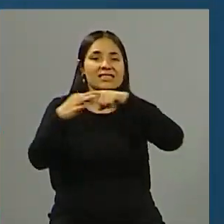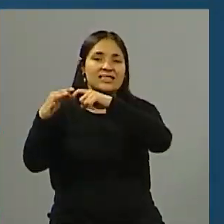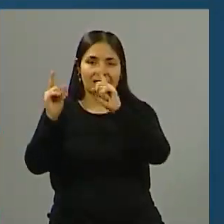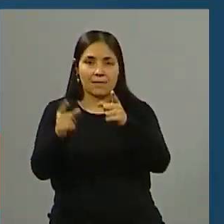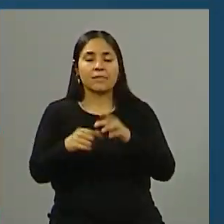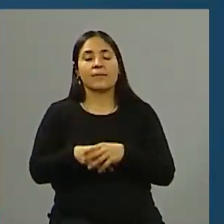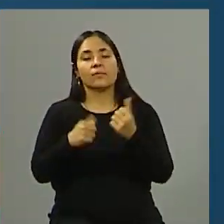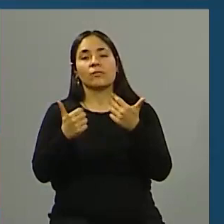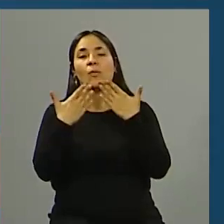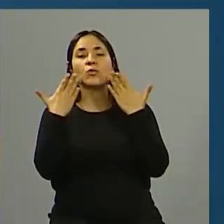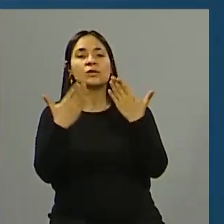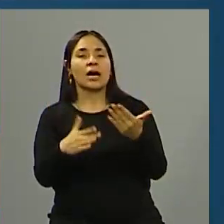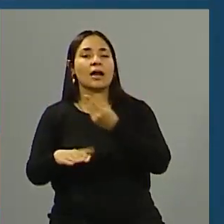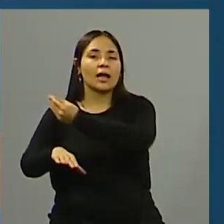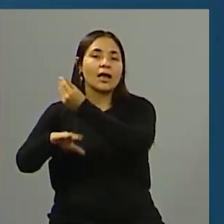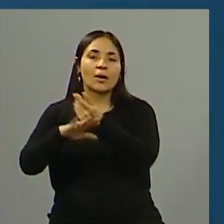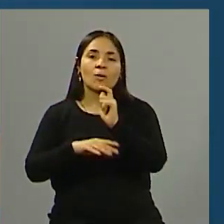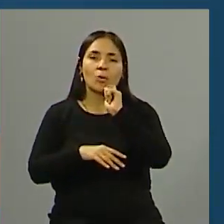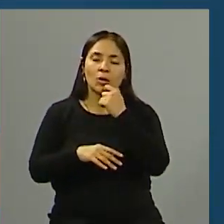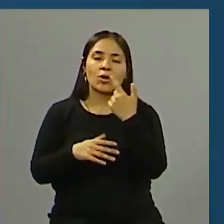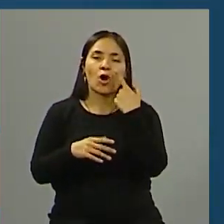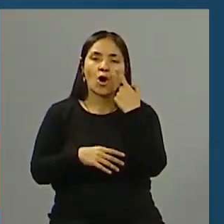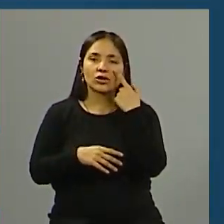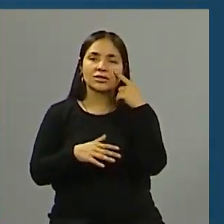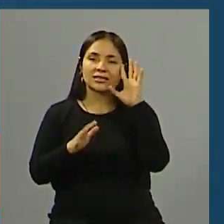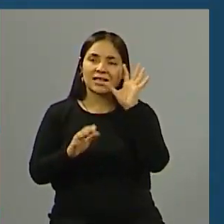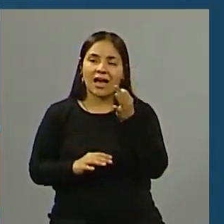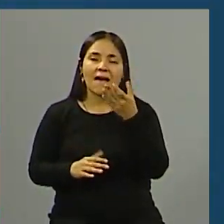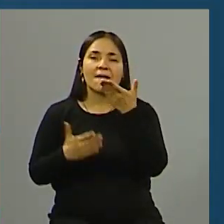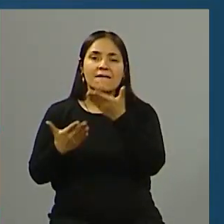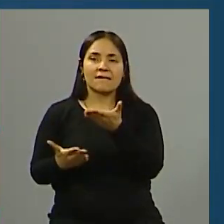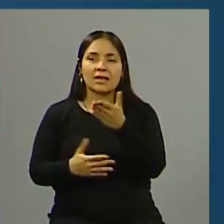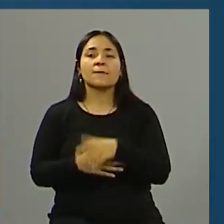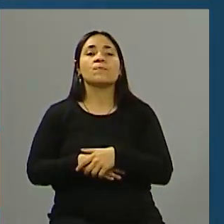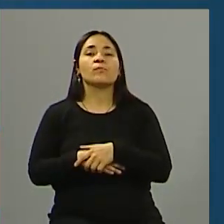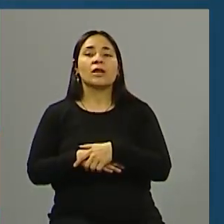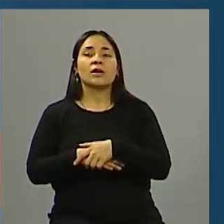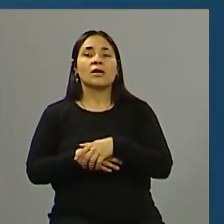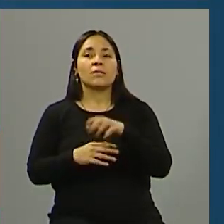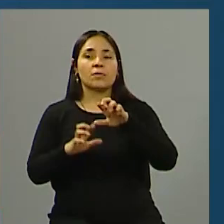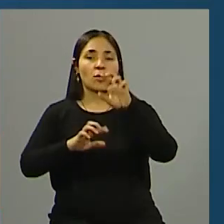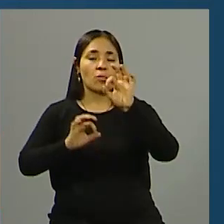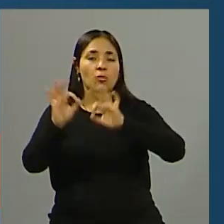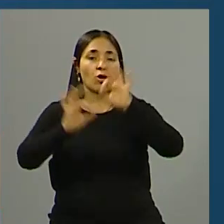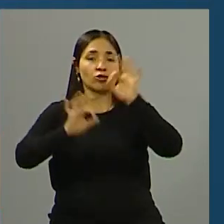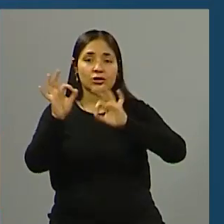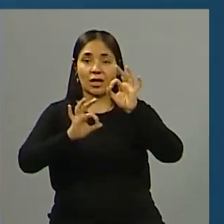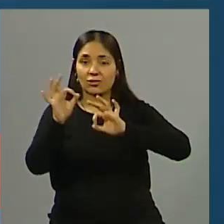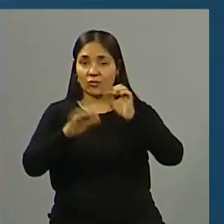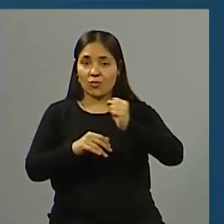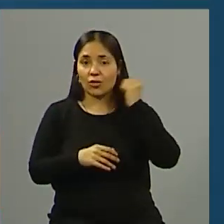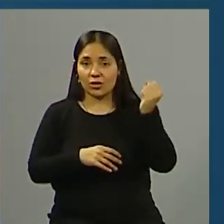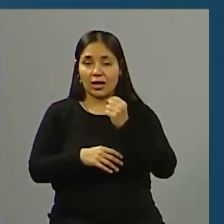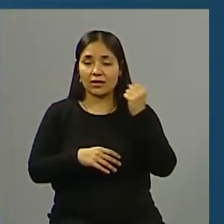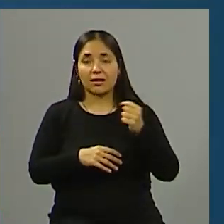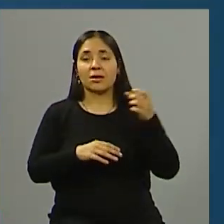un placer poder conocer un poquito más de lo que significa avanzar en este proyecto muy ambicioso de llevar nuevamente